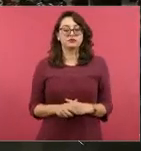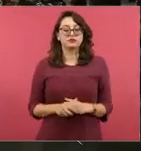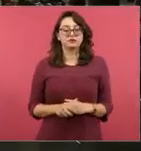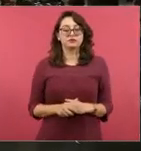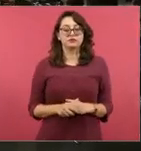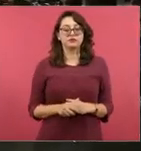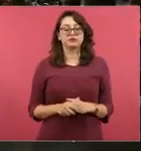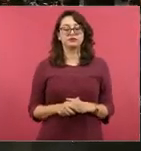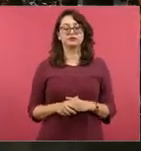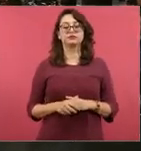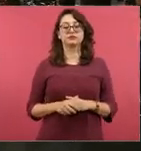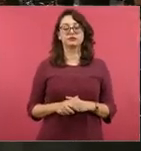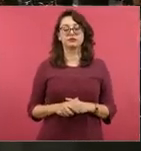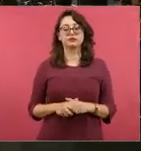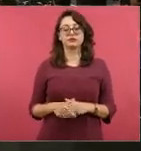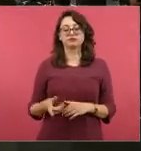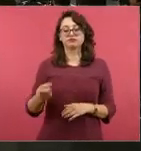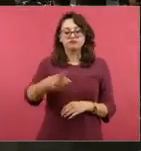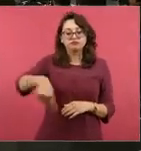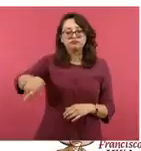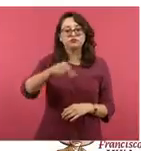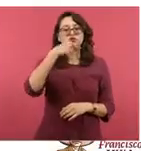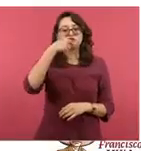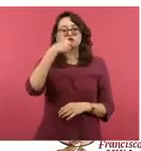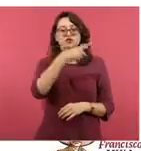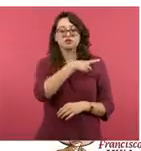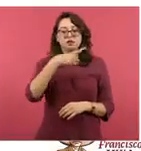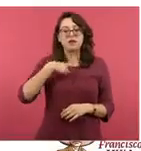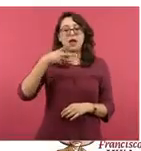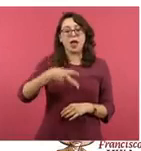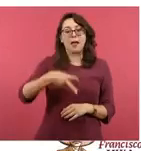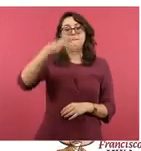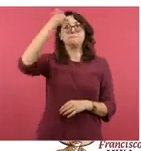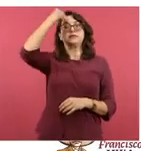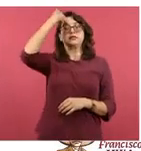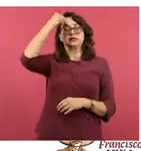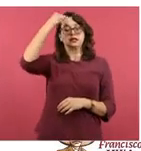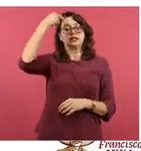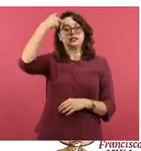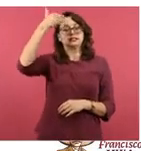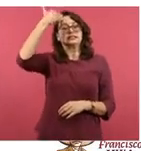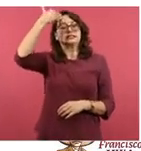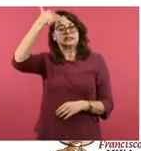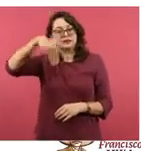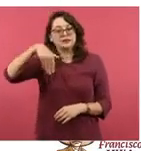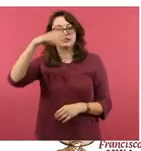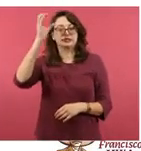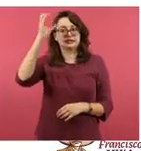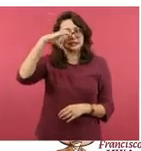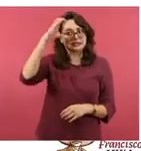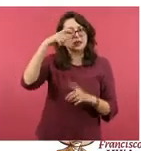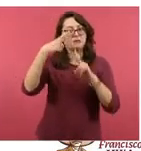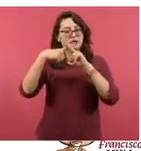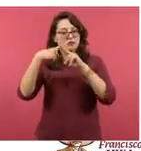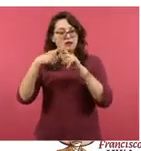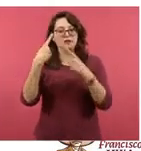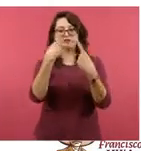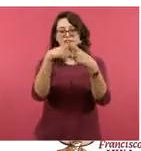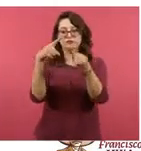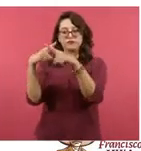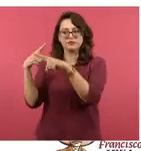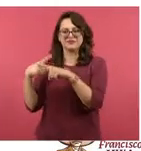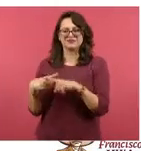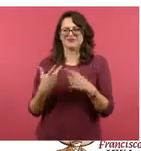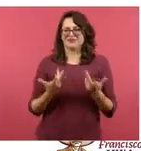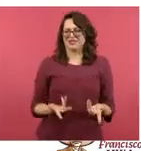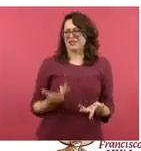Saberes y pensamiento científico. No es recomendable que en estas polémicas que han